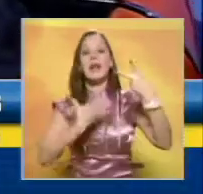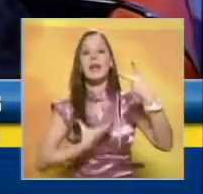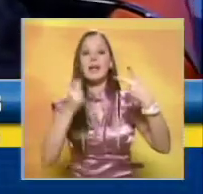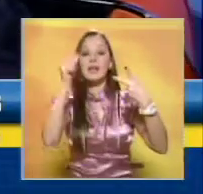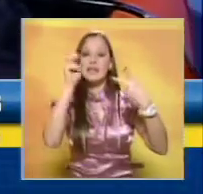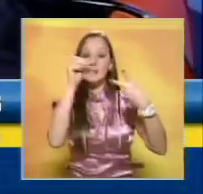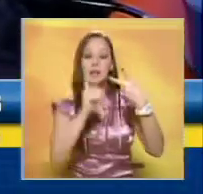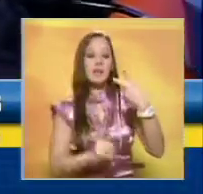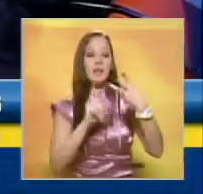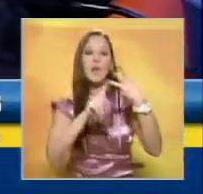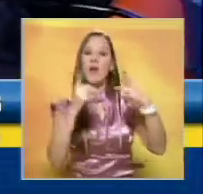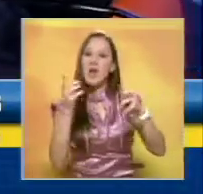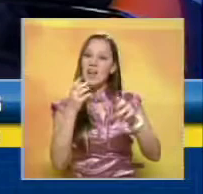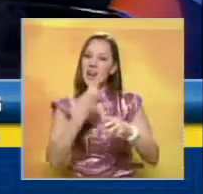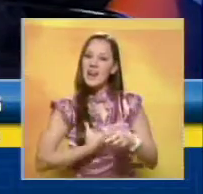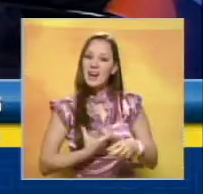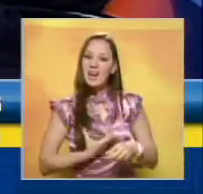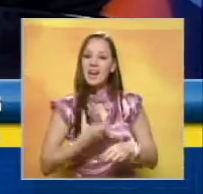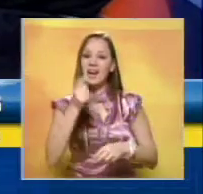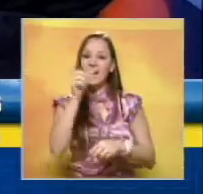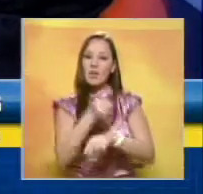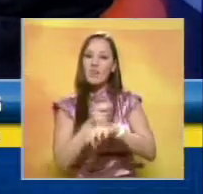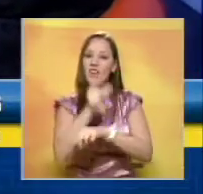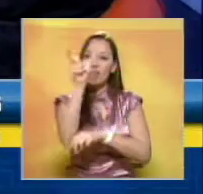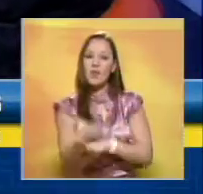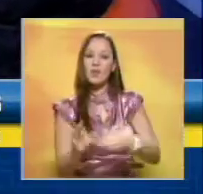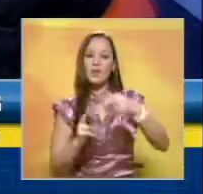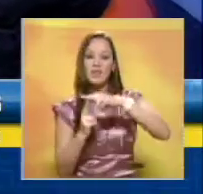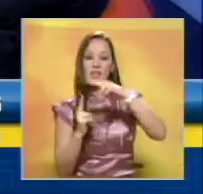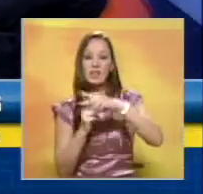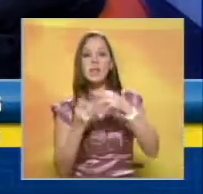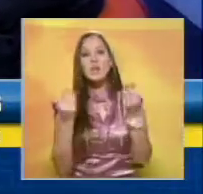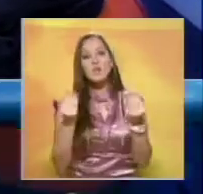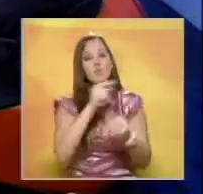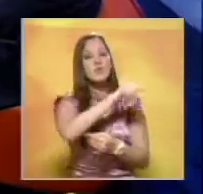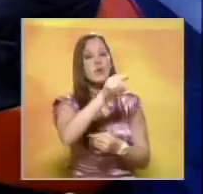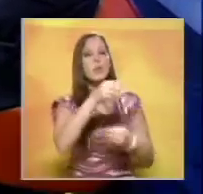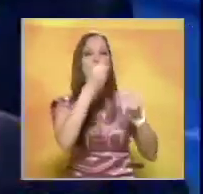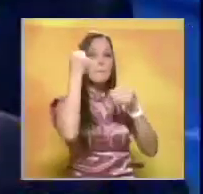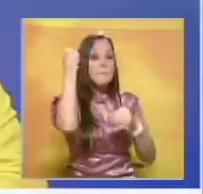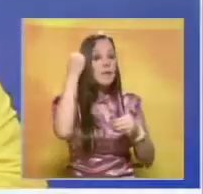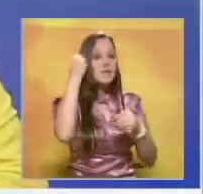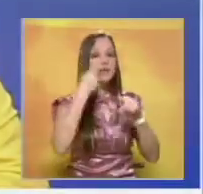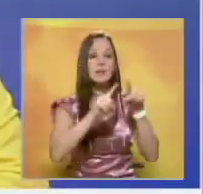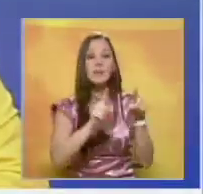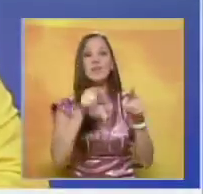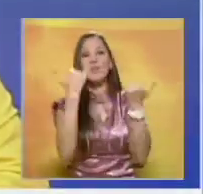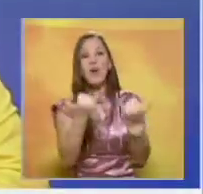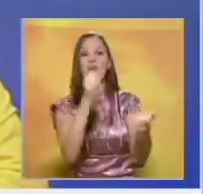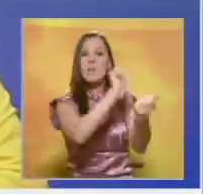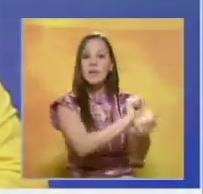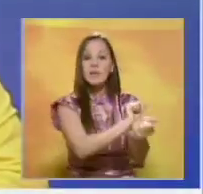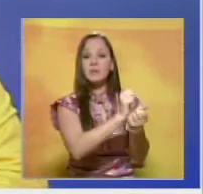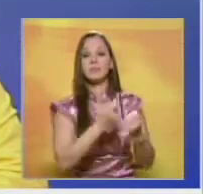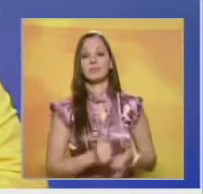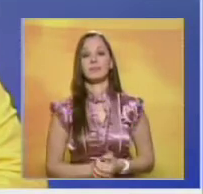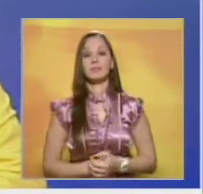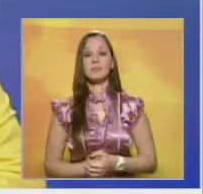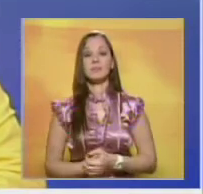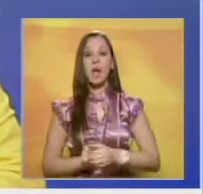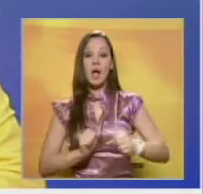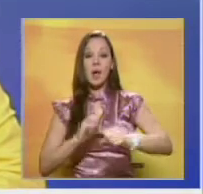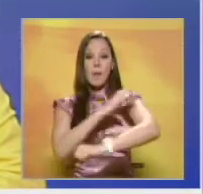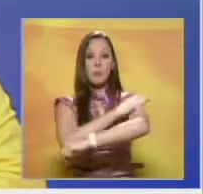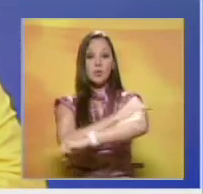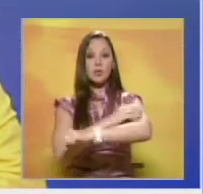demás presos políticos. A su juicio, muchos de estos están sin libertad por pensar distinto. El movimiento estudiantil de